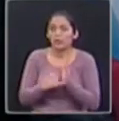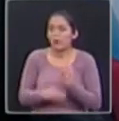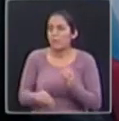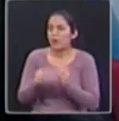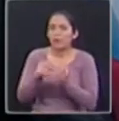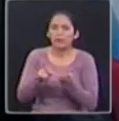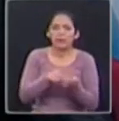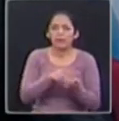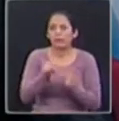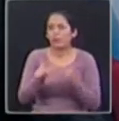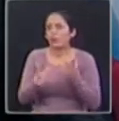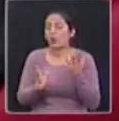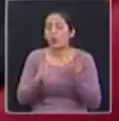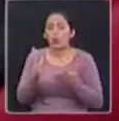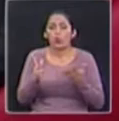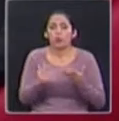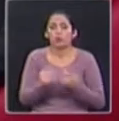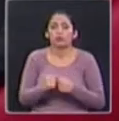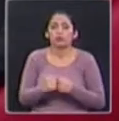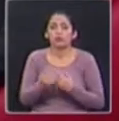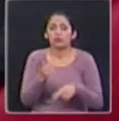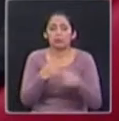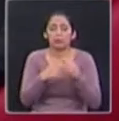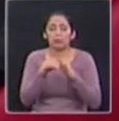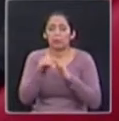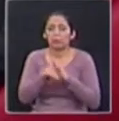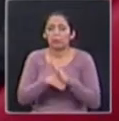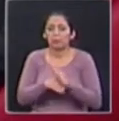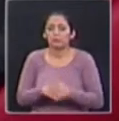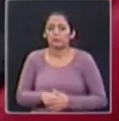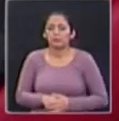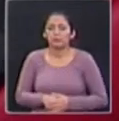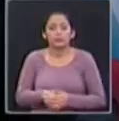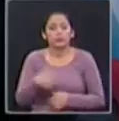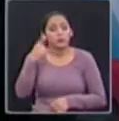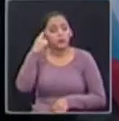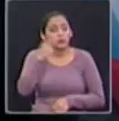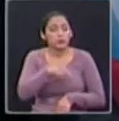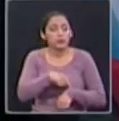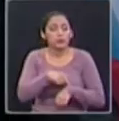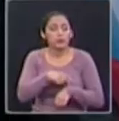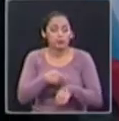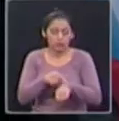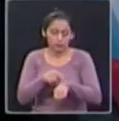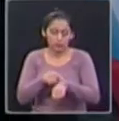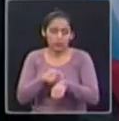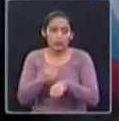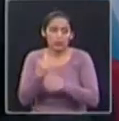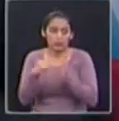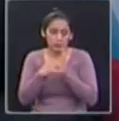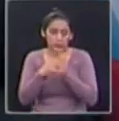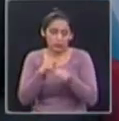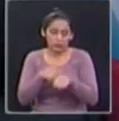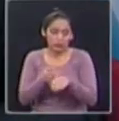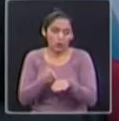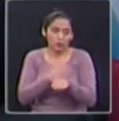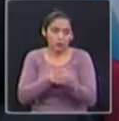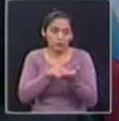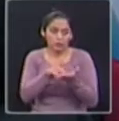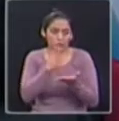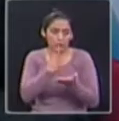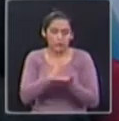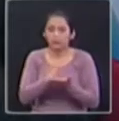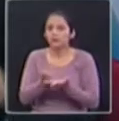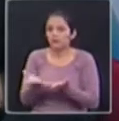crecimiento con usted es partidario de que se elimine el anticipo de impuesto a la renta definitivamente es un impuesto que debe eliminarse porque justamente en las circunstancias